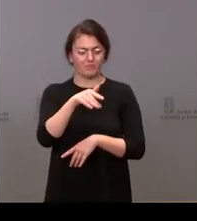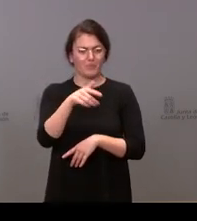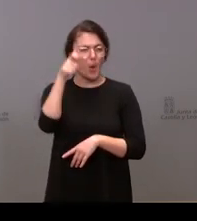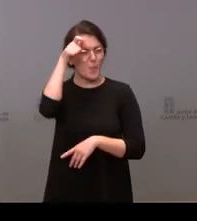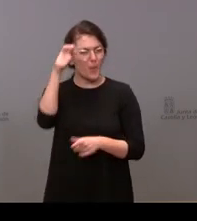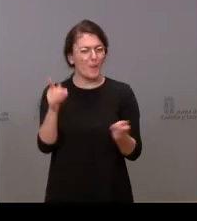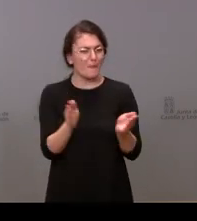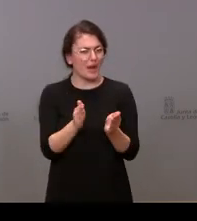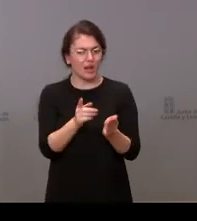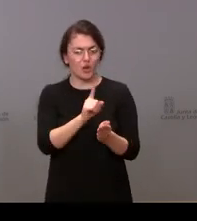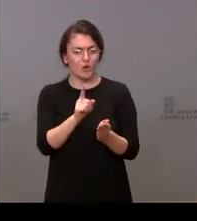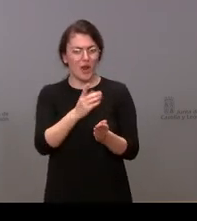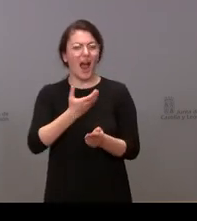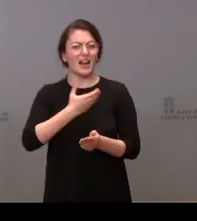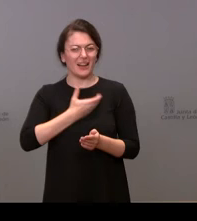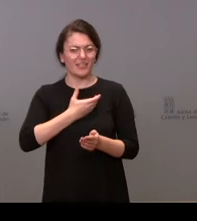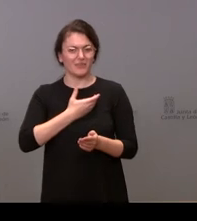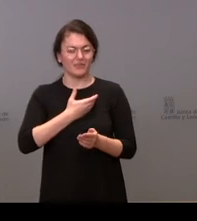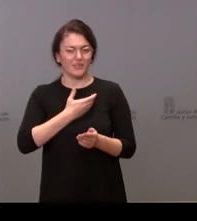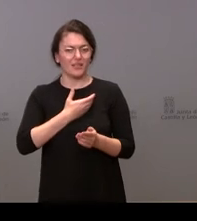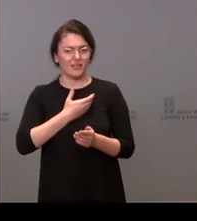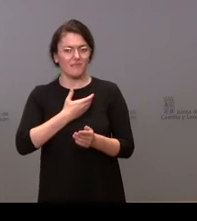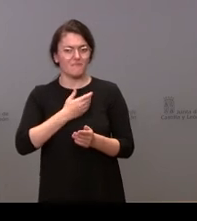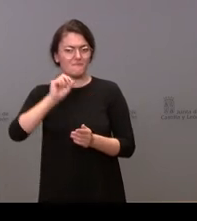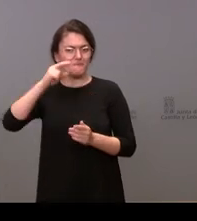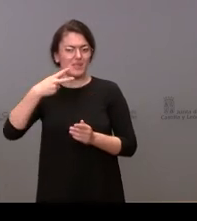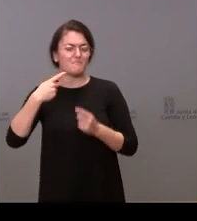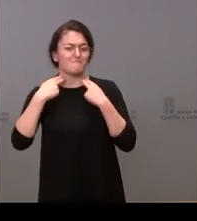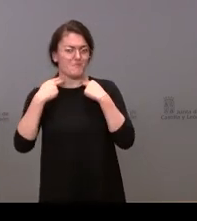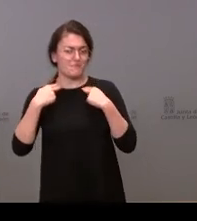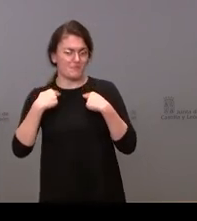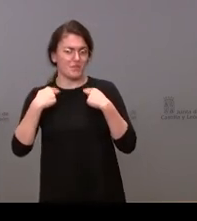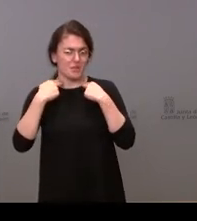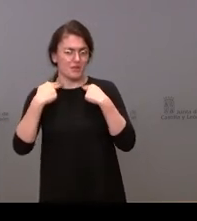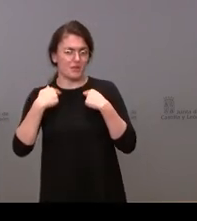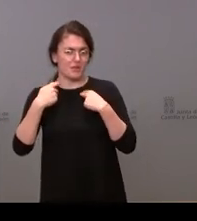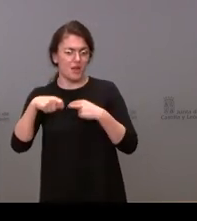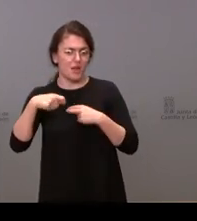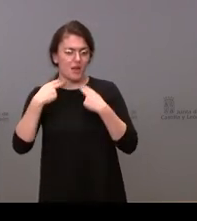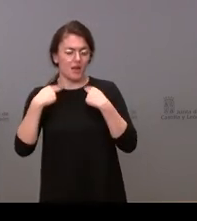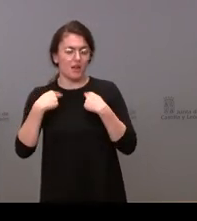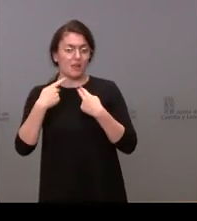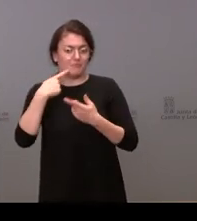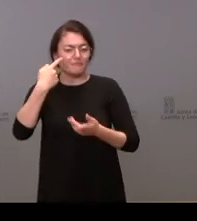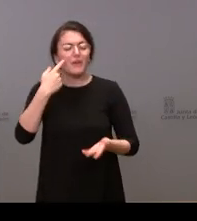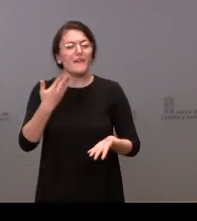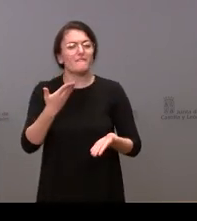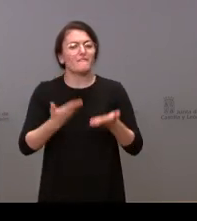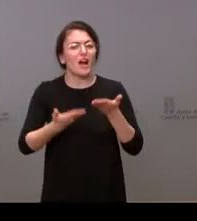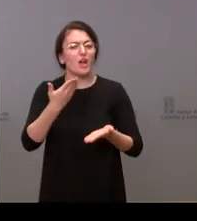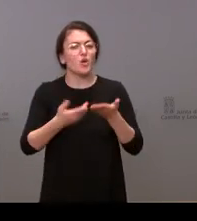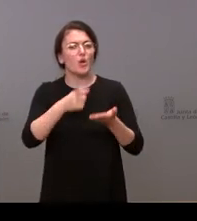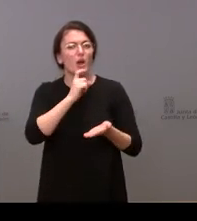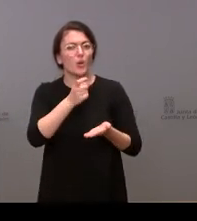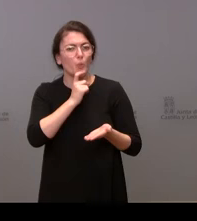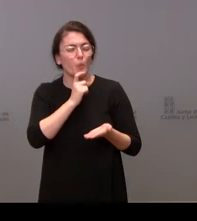un vicepresidente de la Diputación. ¿Cómo valora esta movilización de la sanidad que hubo el sábado?